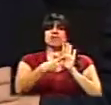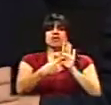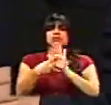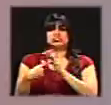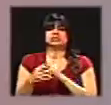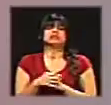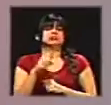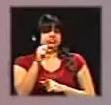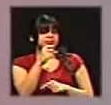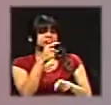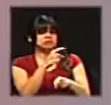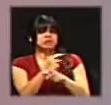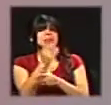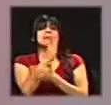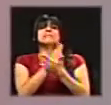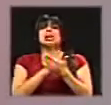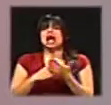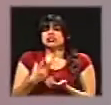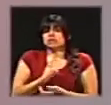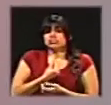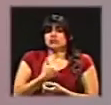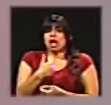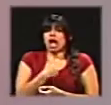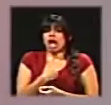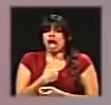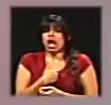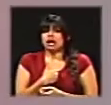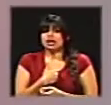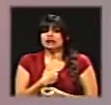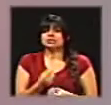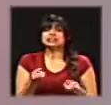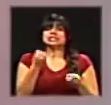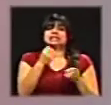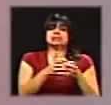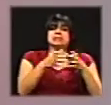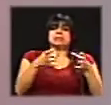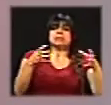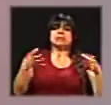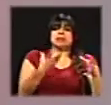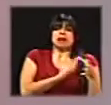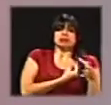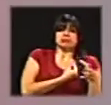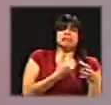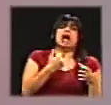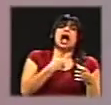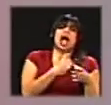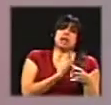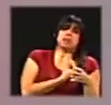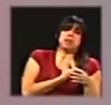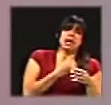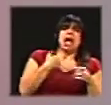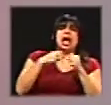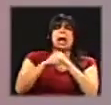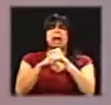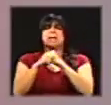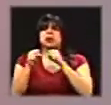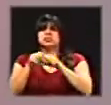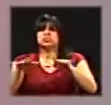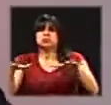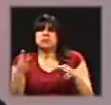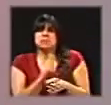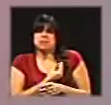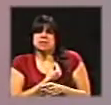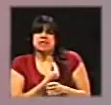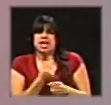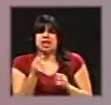Y yo diría que parte de los temores que existen, entre más temor existe, porque existen temores y existen campañas de miedo de uno y otro lado. O